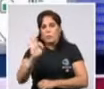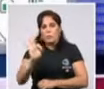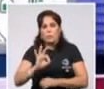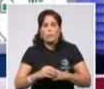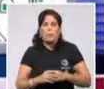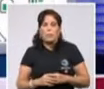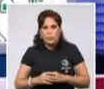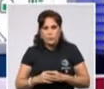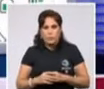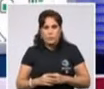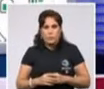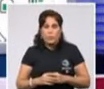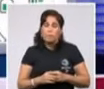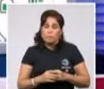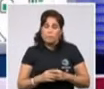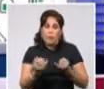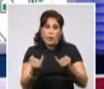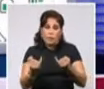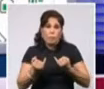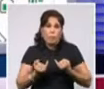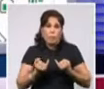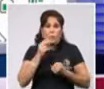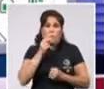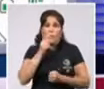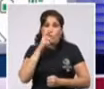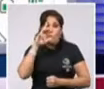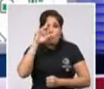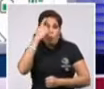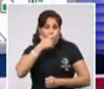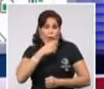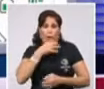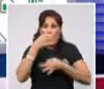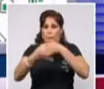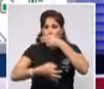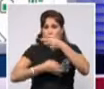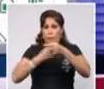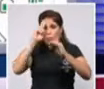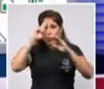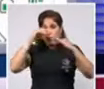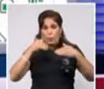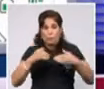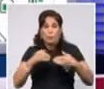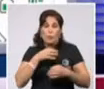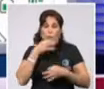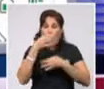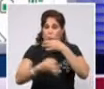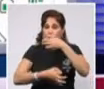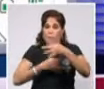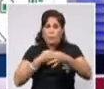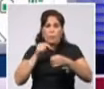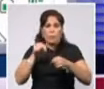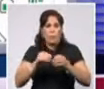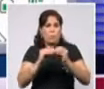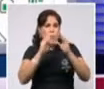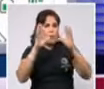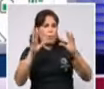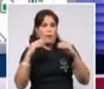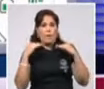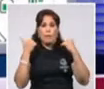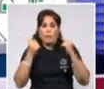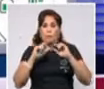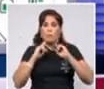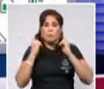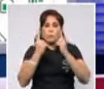3,38%. Son las informaciones que en esta mañana daba a conocer el doctor Francisco Durán García, director nacional